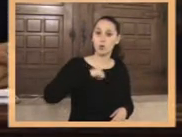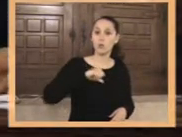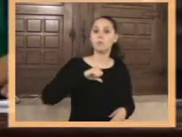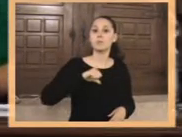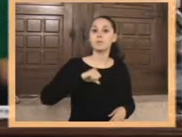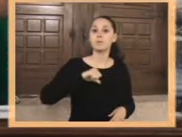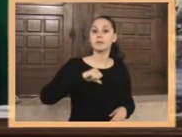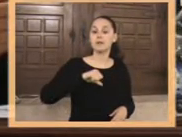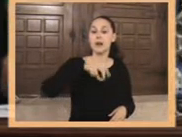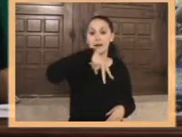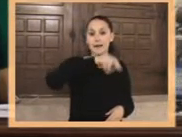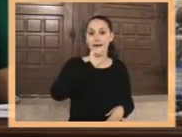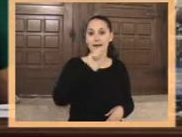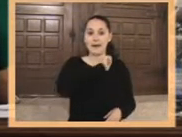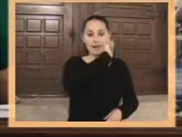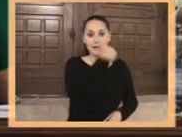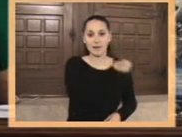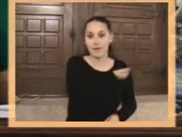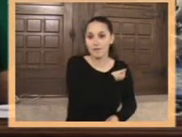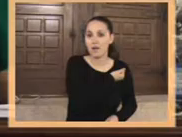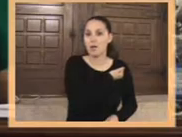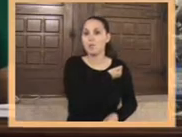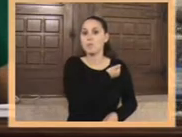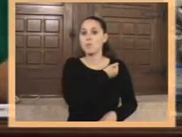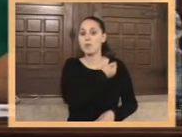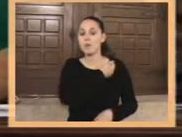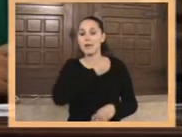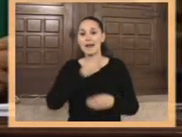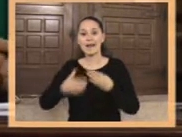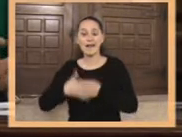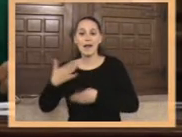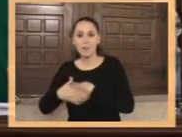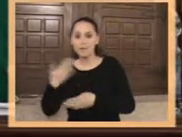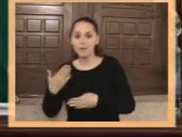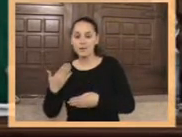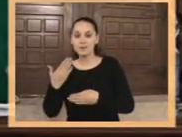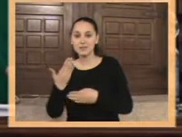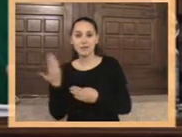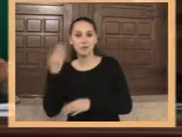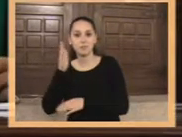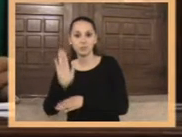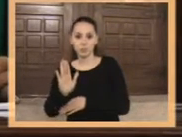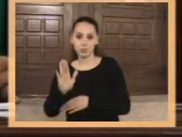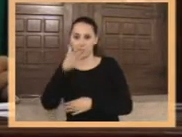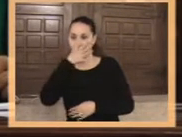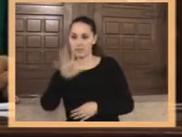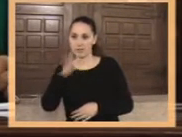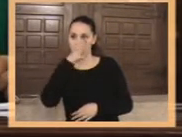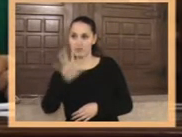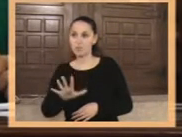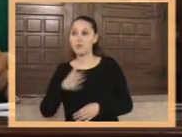de Navalmoral, pues le sacaron incluso en la prensa con denuncias de los sindicatos. Y mi compañero, que era director de Salud